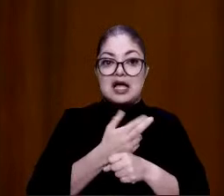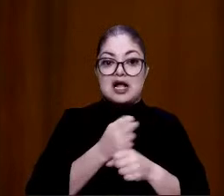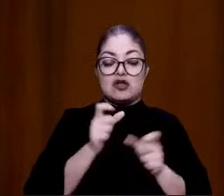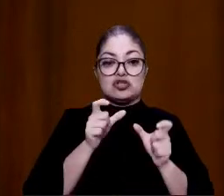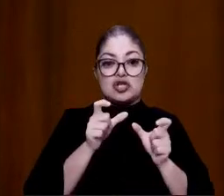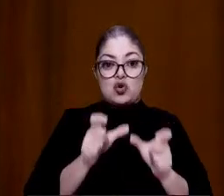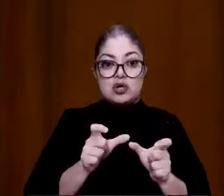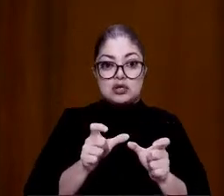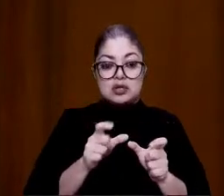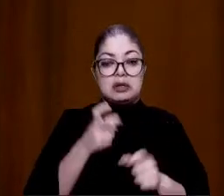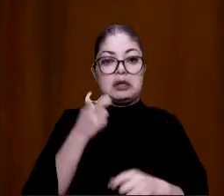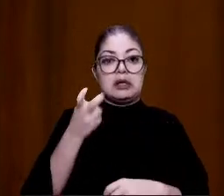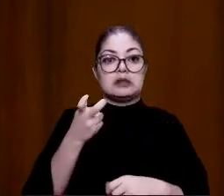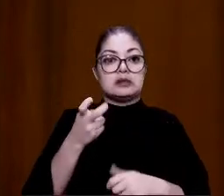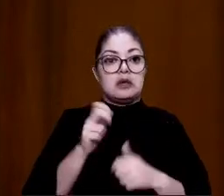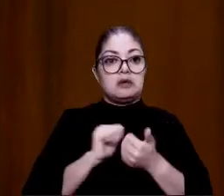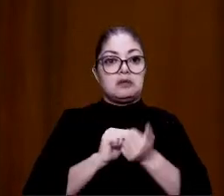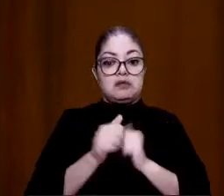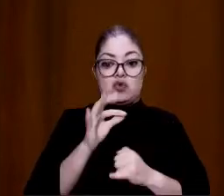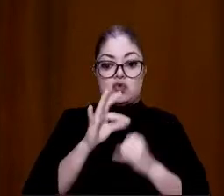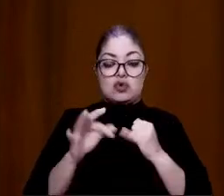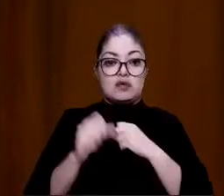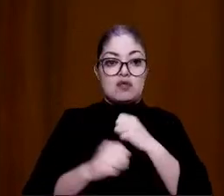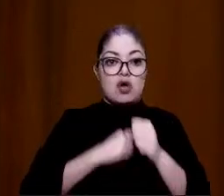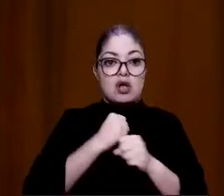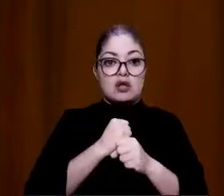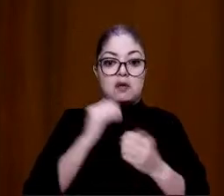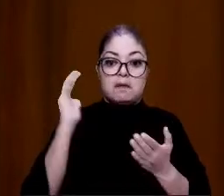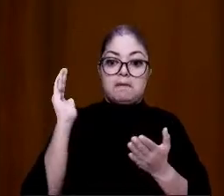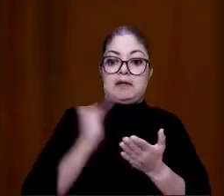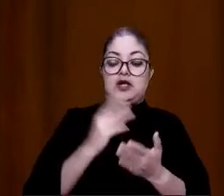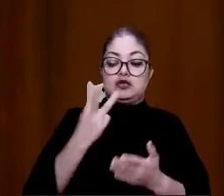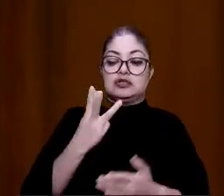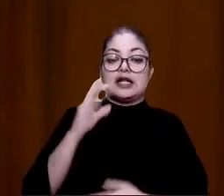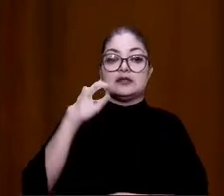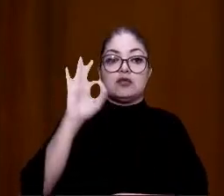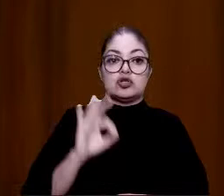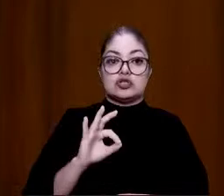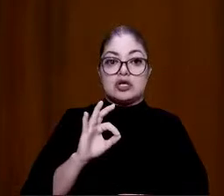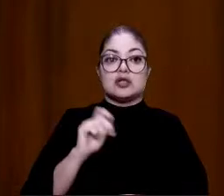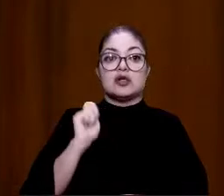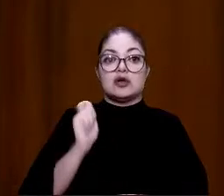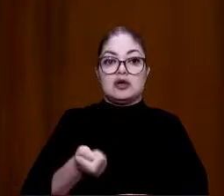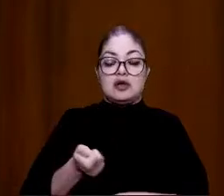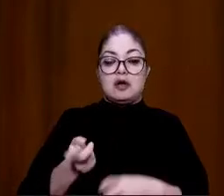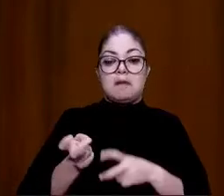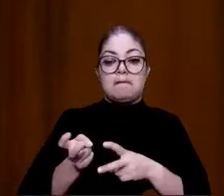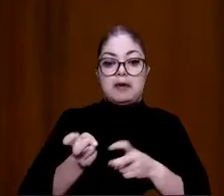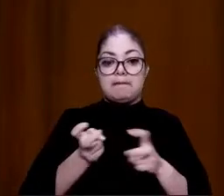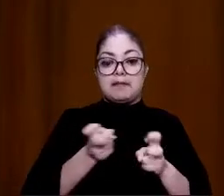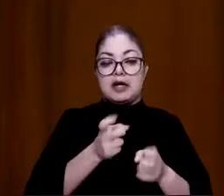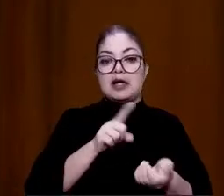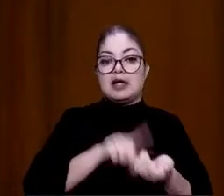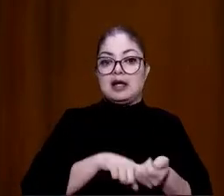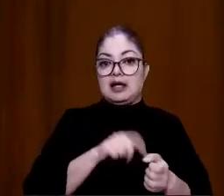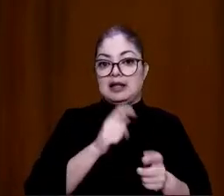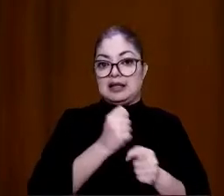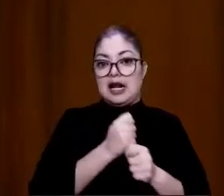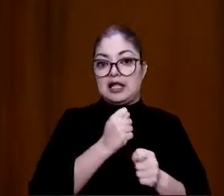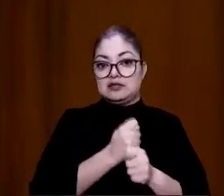Seguridad, se ha permitido que en el último año se haya reducido en 3% el índice delictivo en el transporte público.